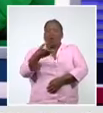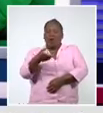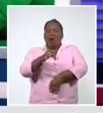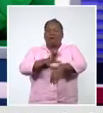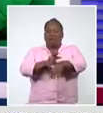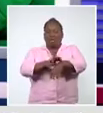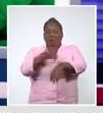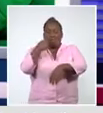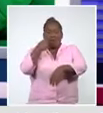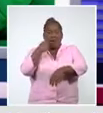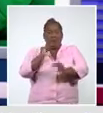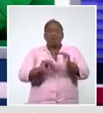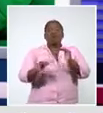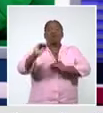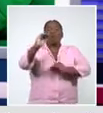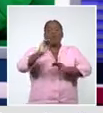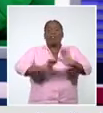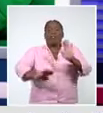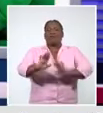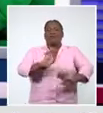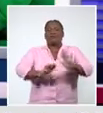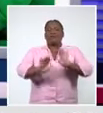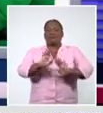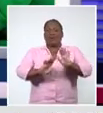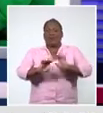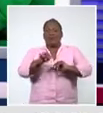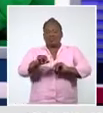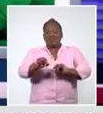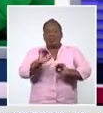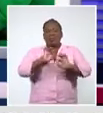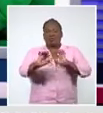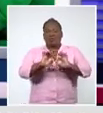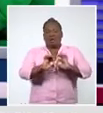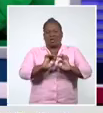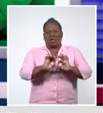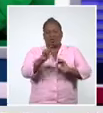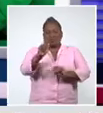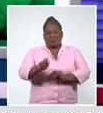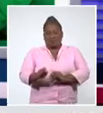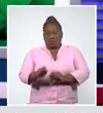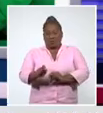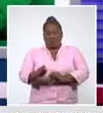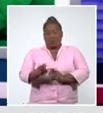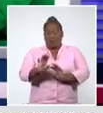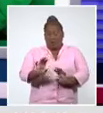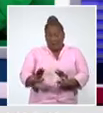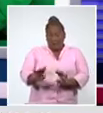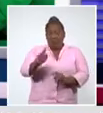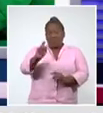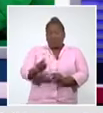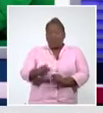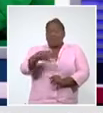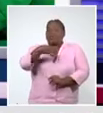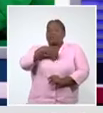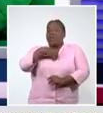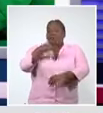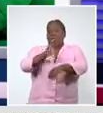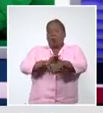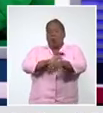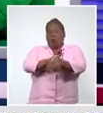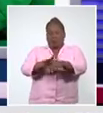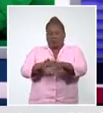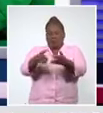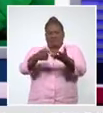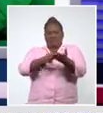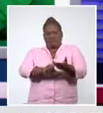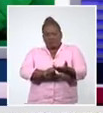neutralizantes, que son los que realmente te protegen. Por lo tanto, el hecho de haber tenido la enfermedad, el hecho de que